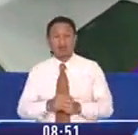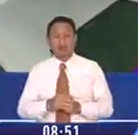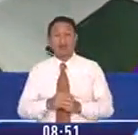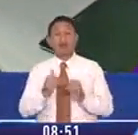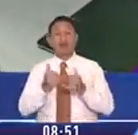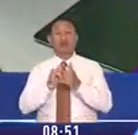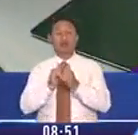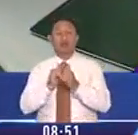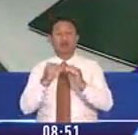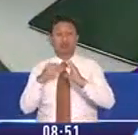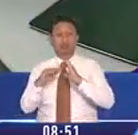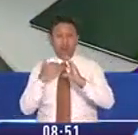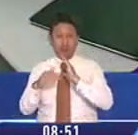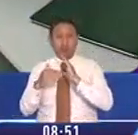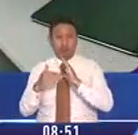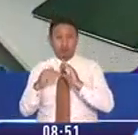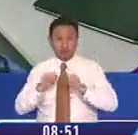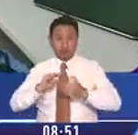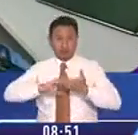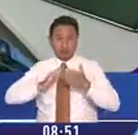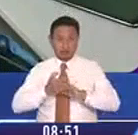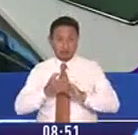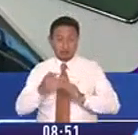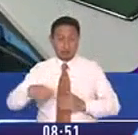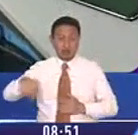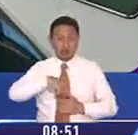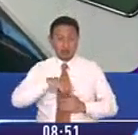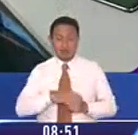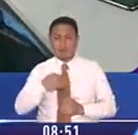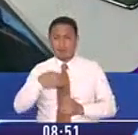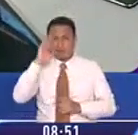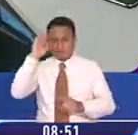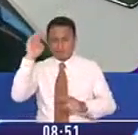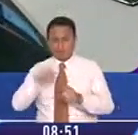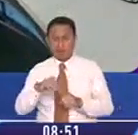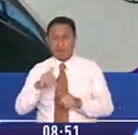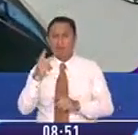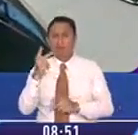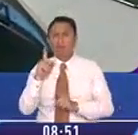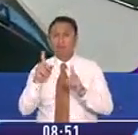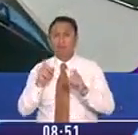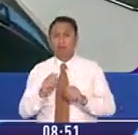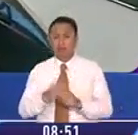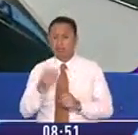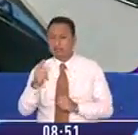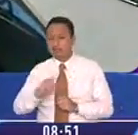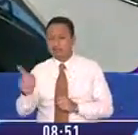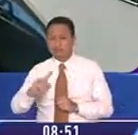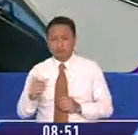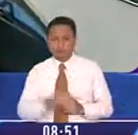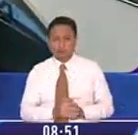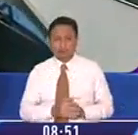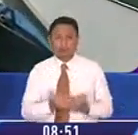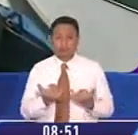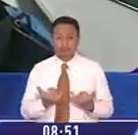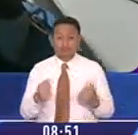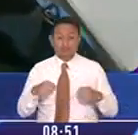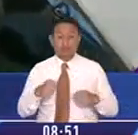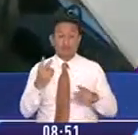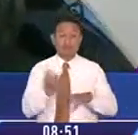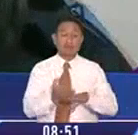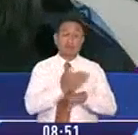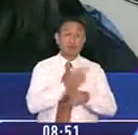comunitarios de la población que se encuentra alrededor de estos puntos en caso de ser necesario de generar un proceso de evacuación. Entonces, lo que estamos trabajando es temas de